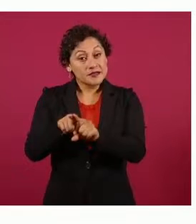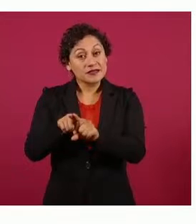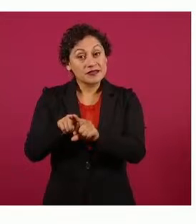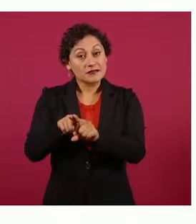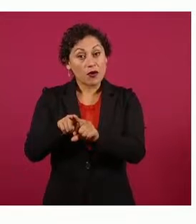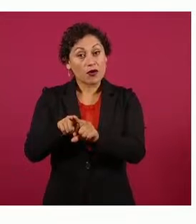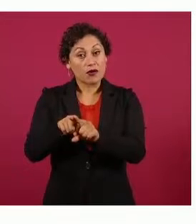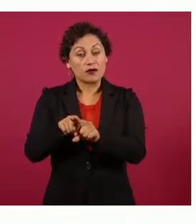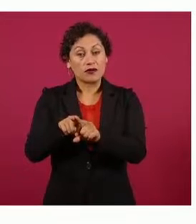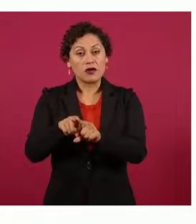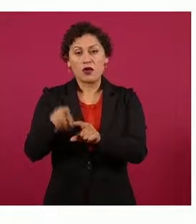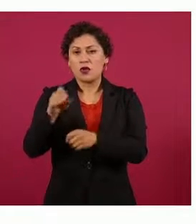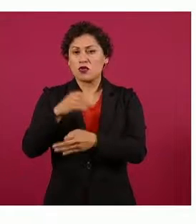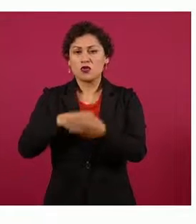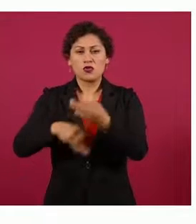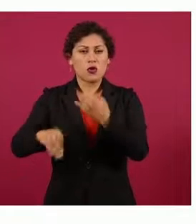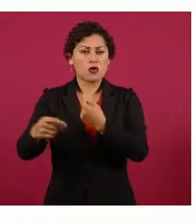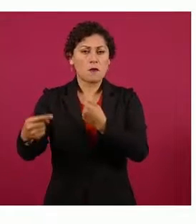todos en contra.